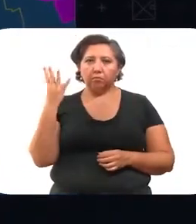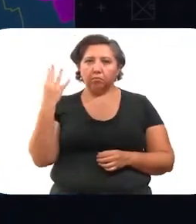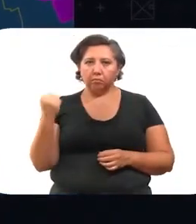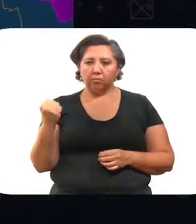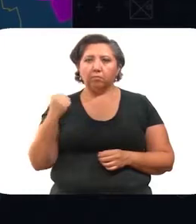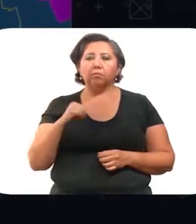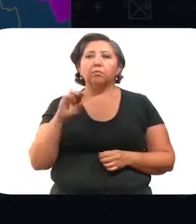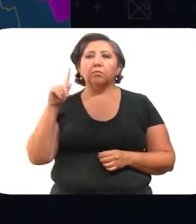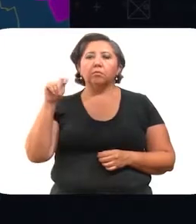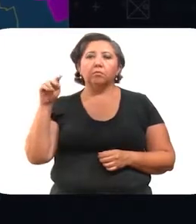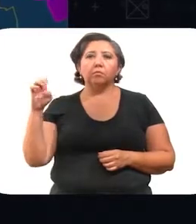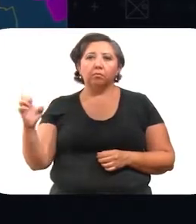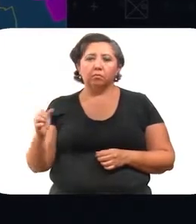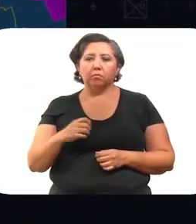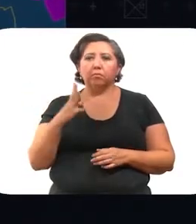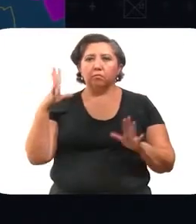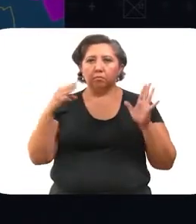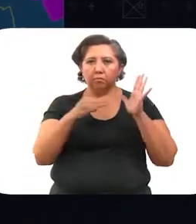12.289 en la zona oriente,